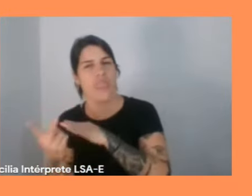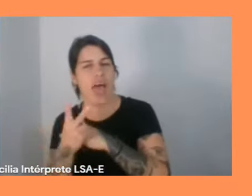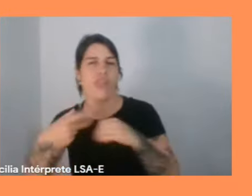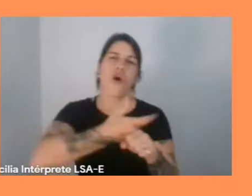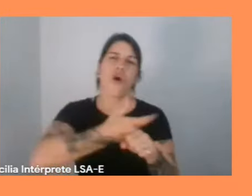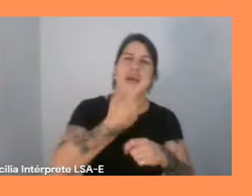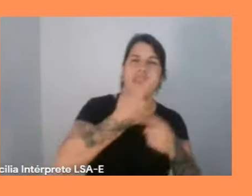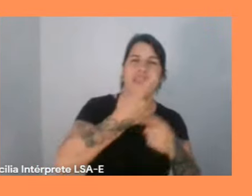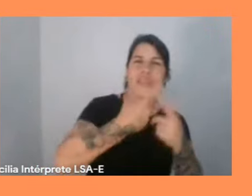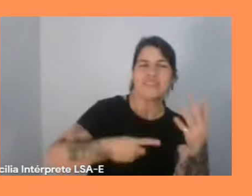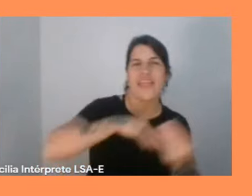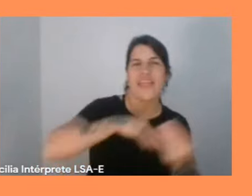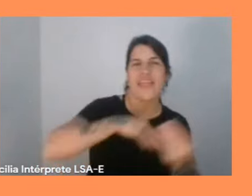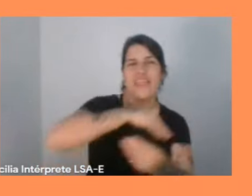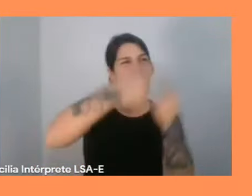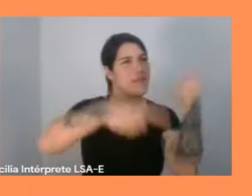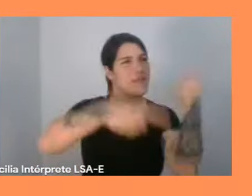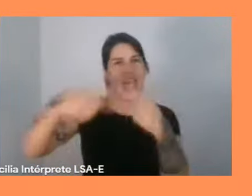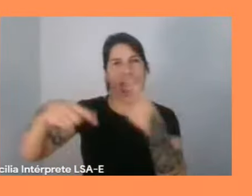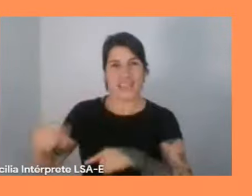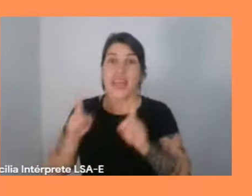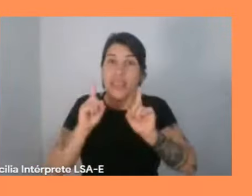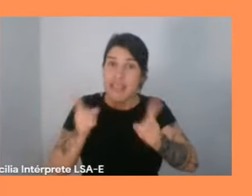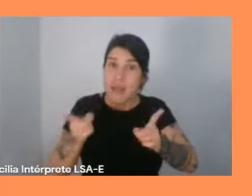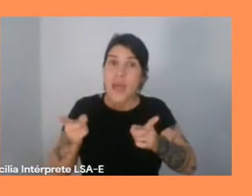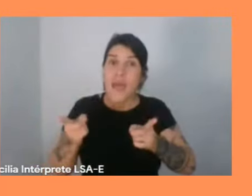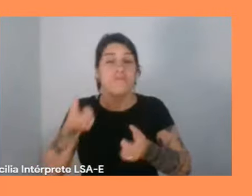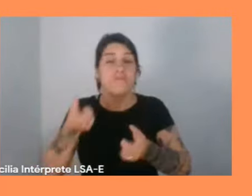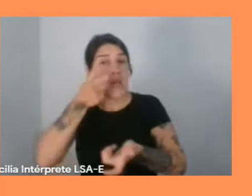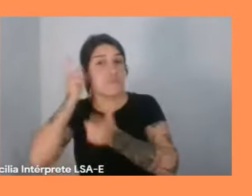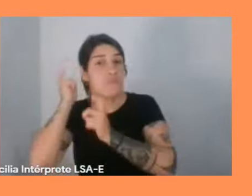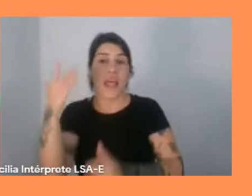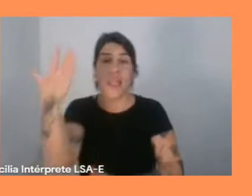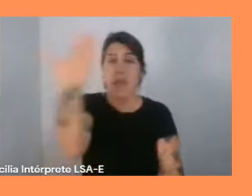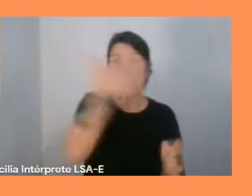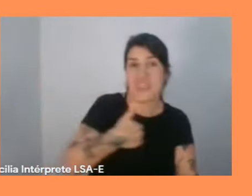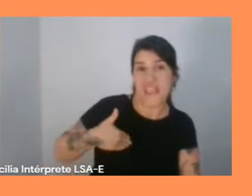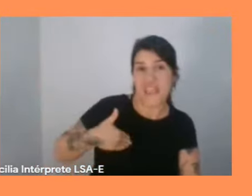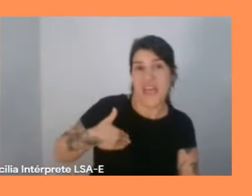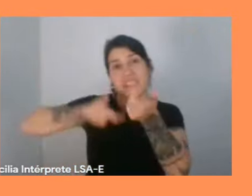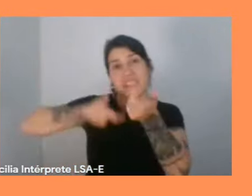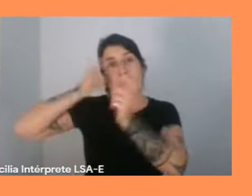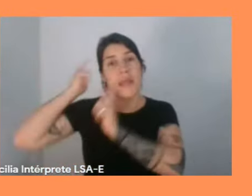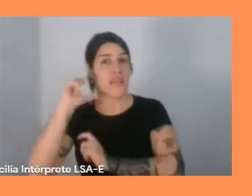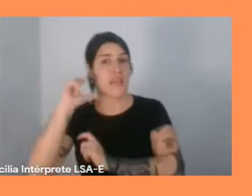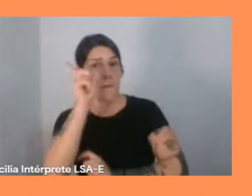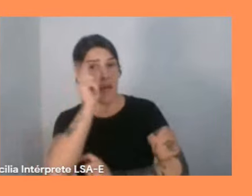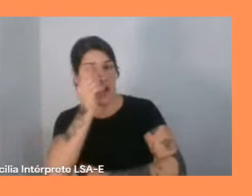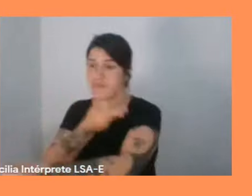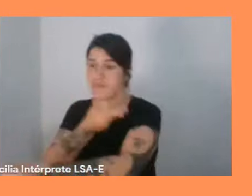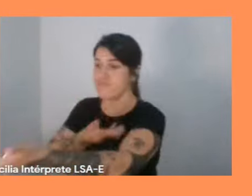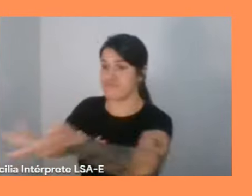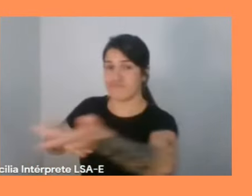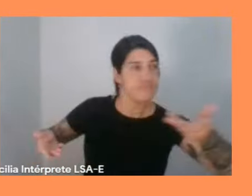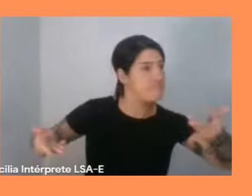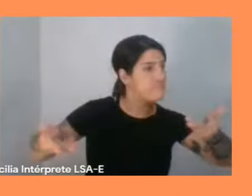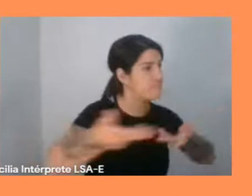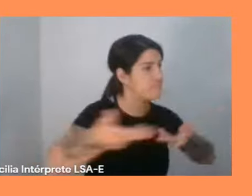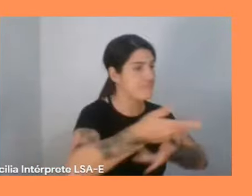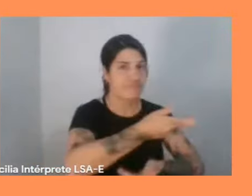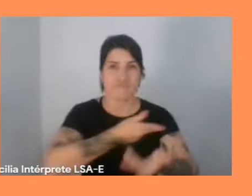experiencias sobre las mapaternidades. Acerca herramientas para decidir cómo y cuándo